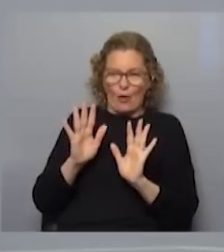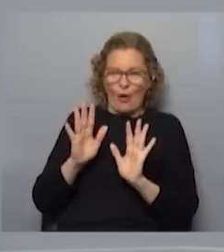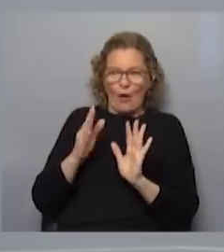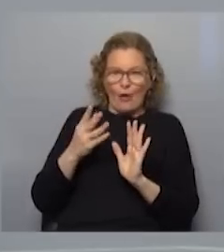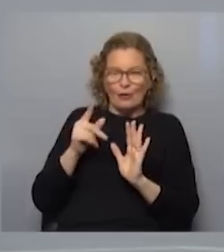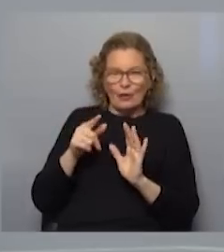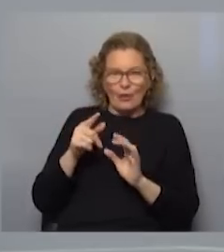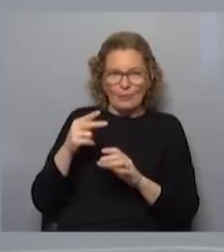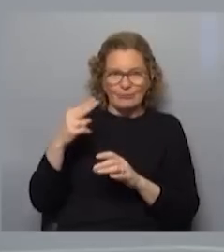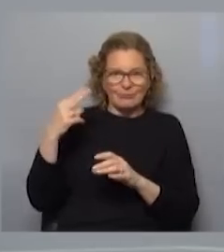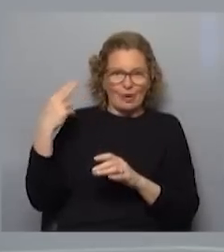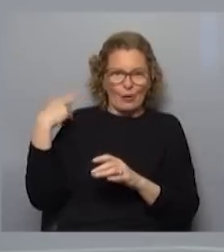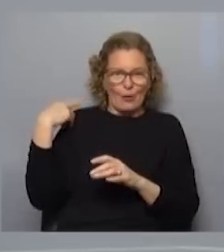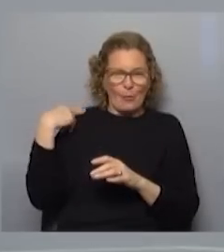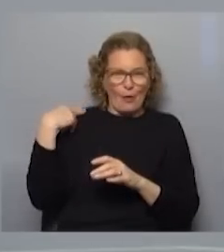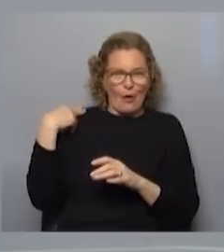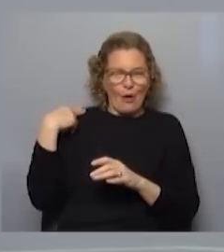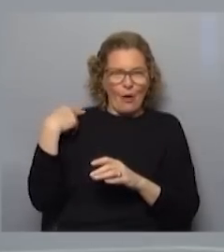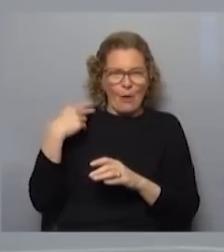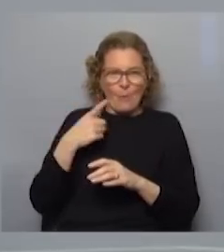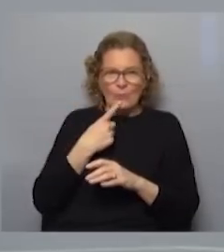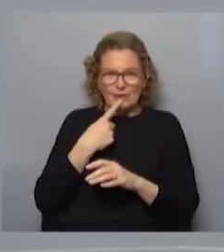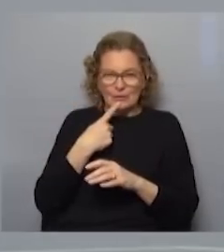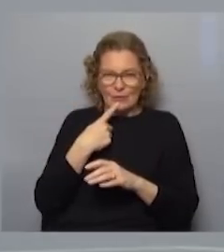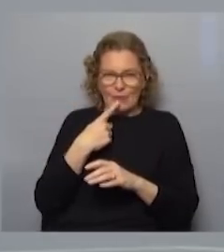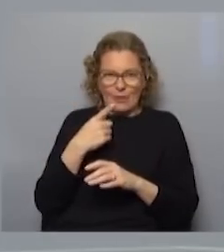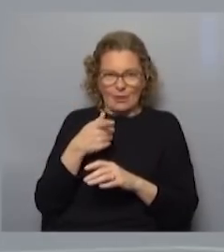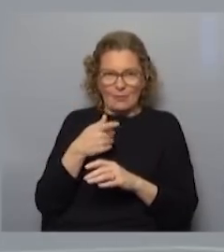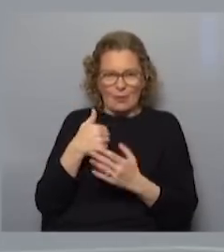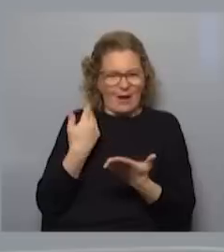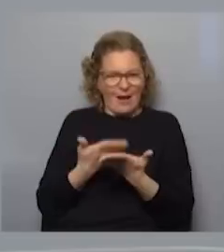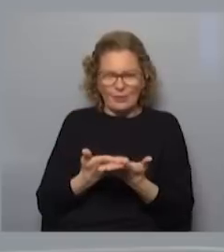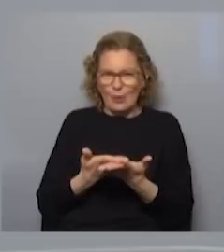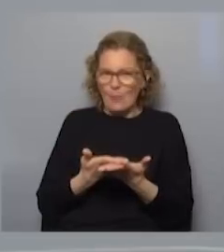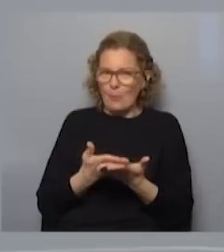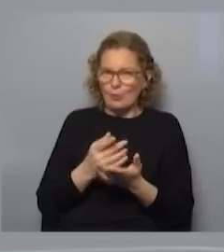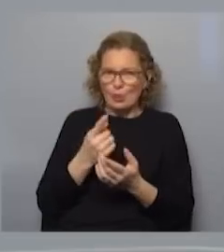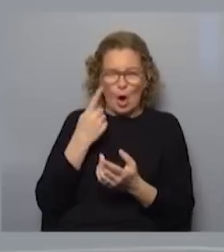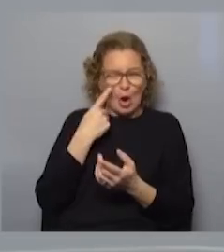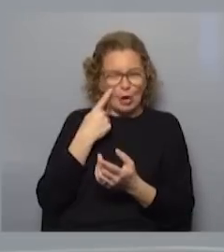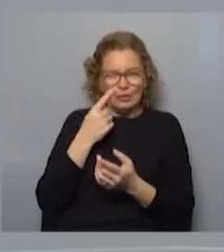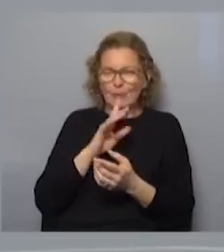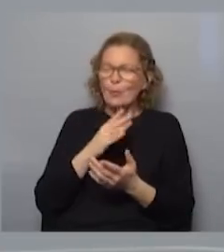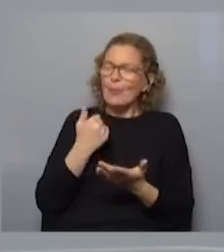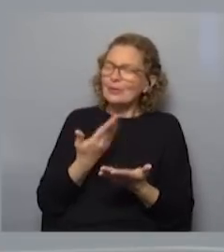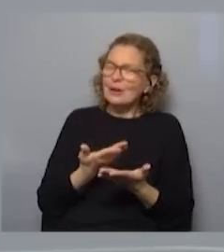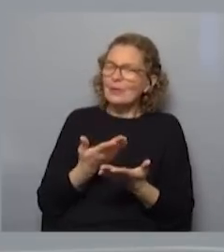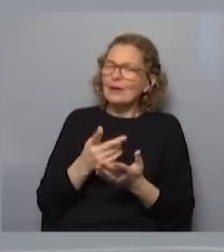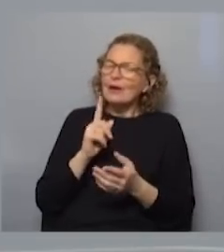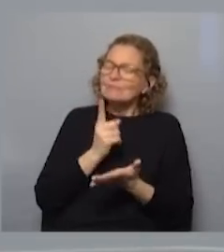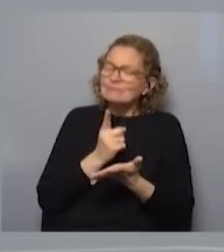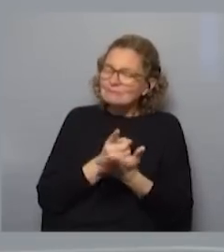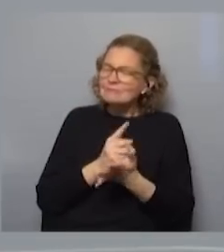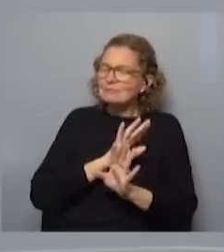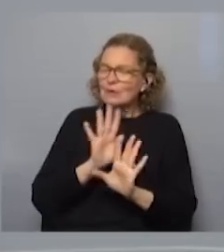omisión de los jerarcas políticos es muy grave no se pudo demostrar que estuvieran en conocimiento ni que lo ordenaran